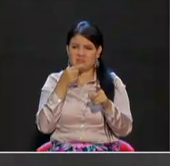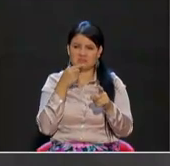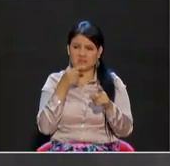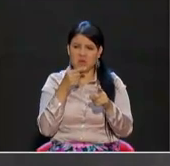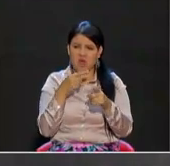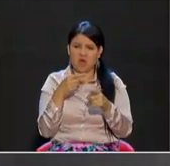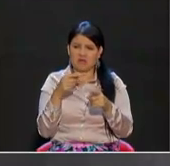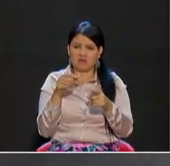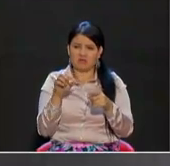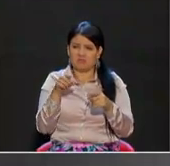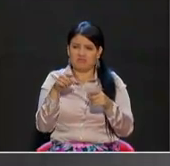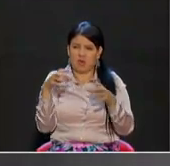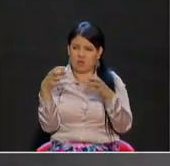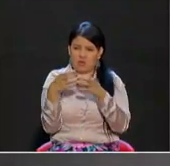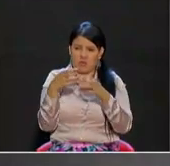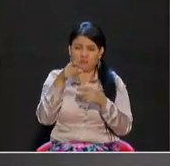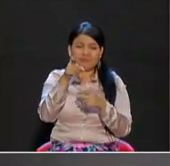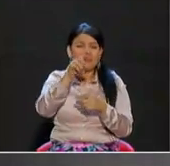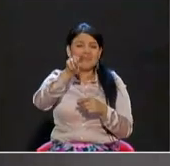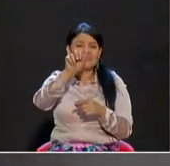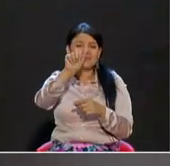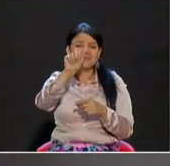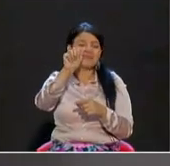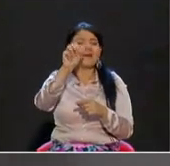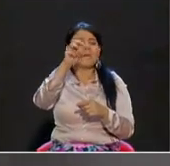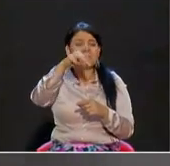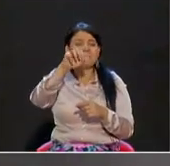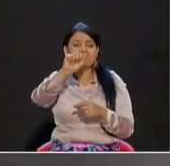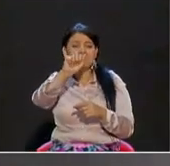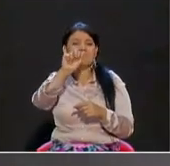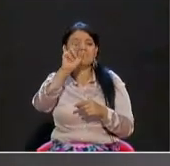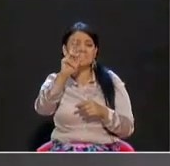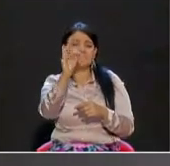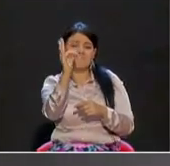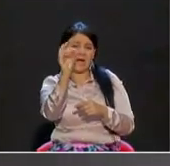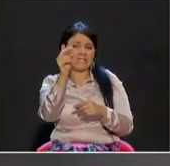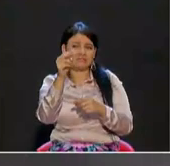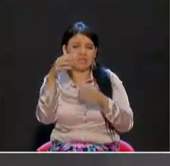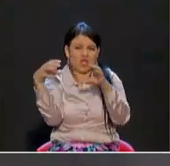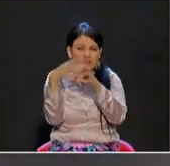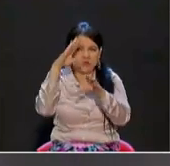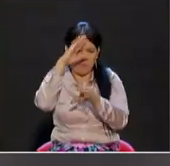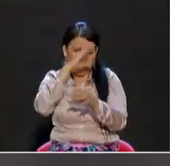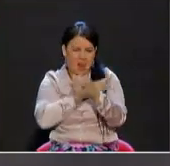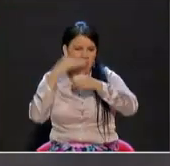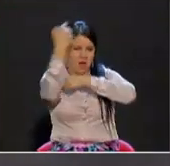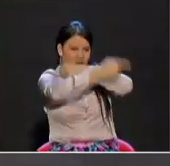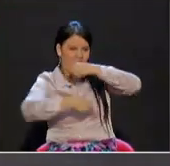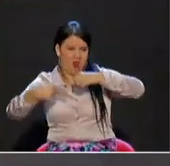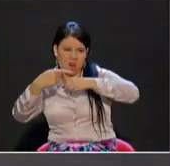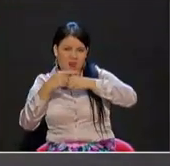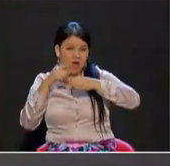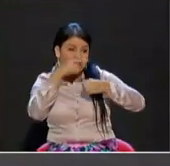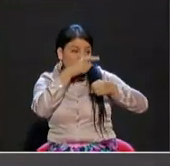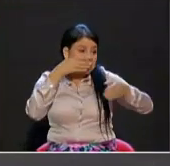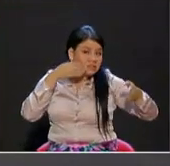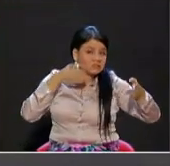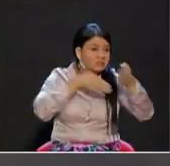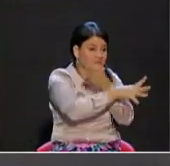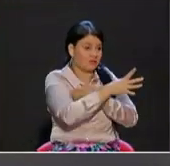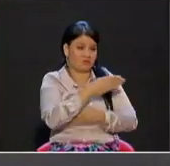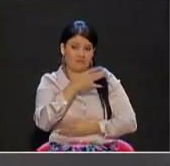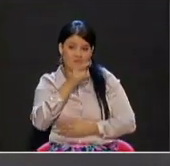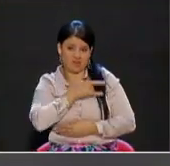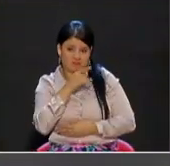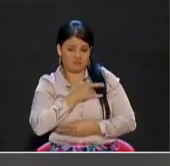juan carlos y juan felipe no tú y mauricio si no lo permitiría y mauricio